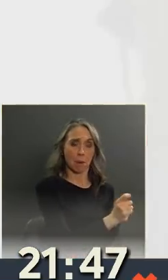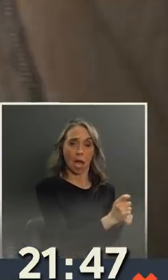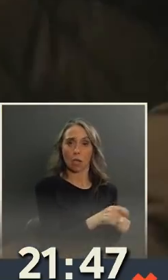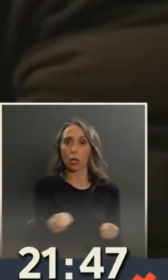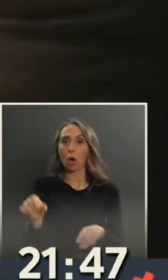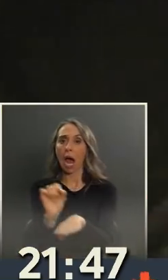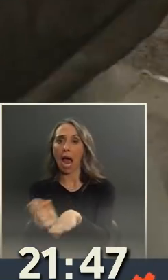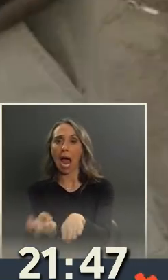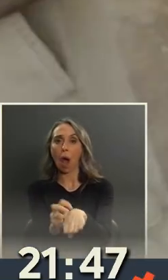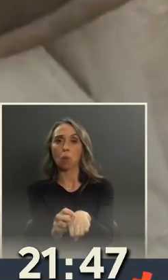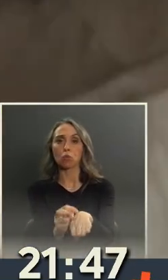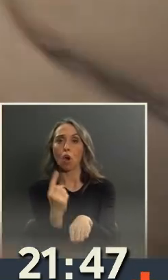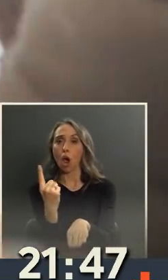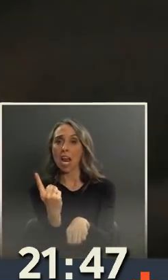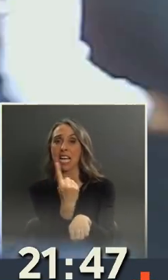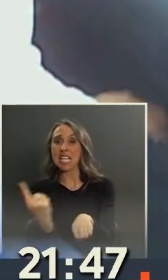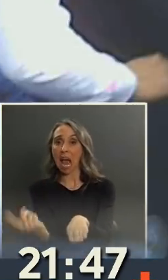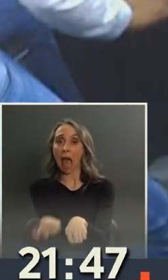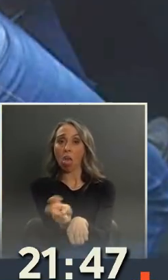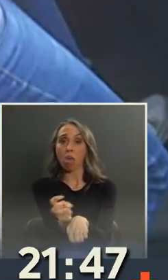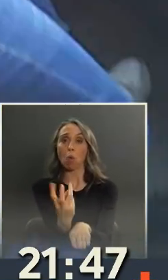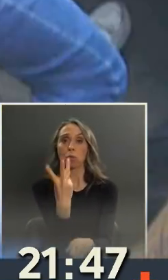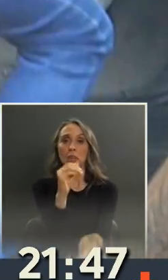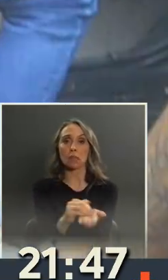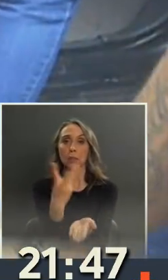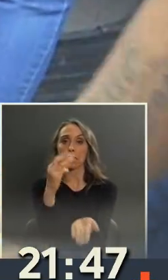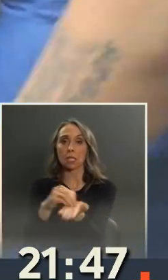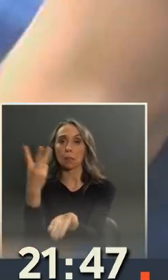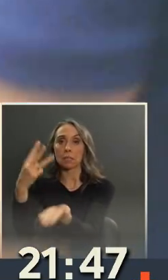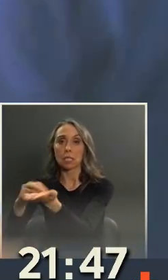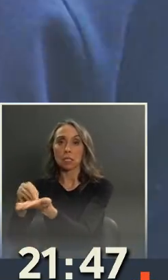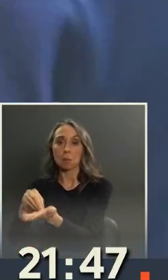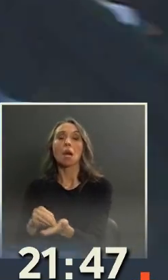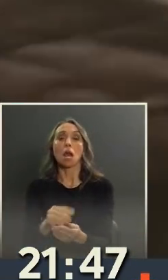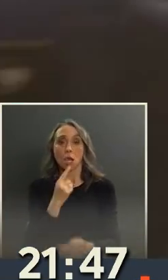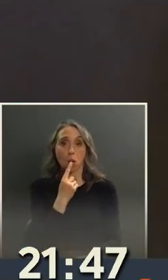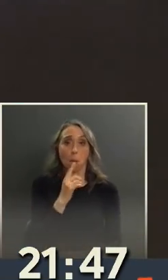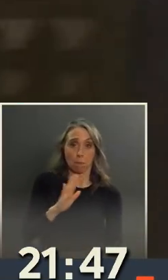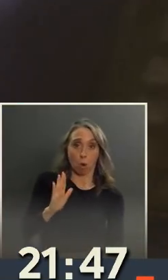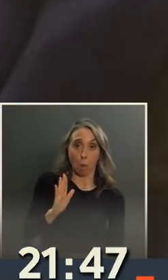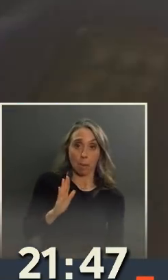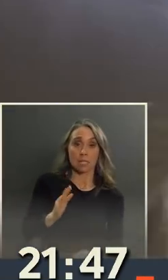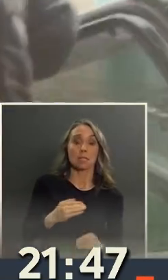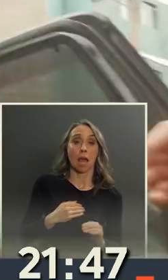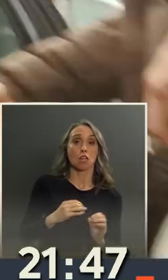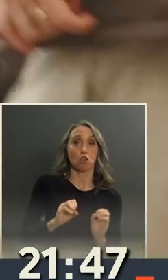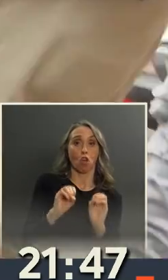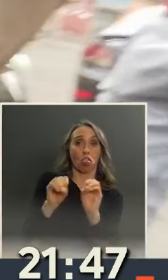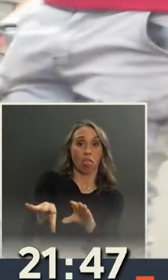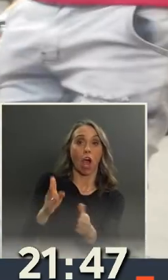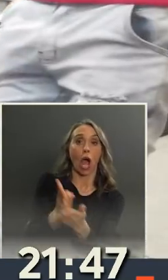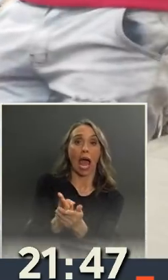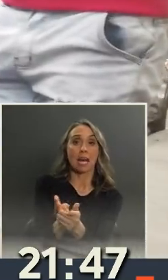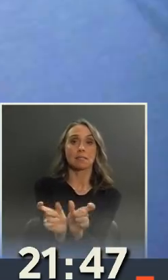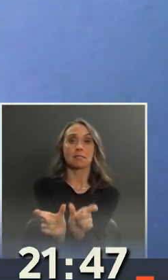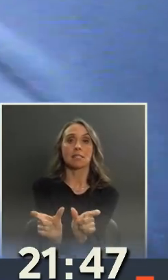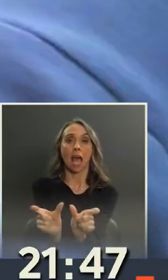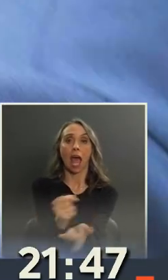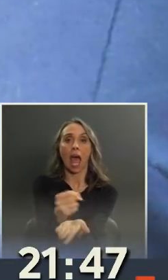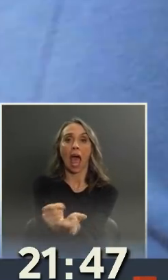pesos cada uno lo abordamos con la promesa que nos llevaría hasta la aduana del Loa y nos haría cruzar el control sin ser vistos.